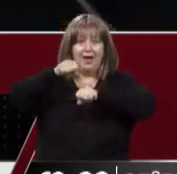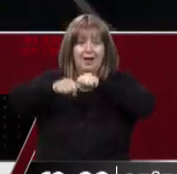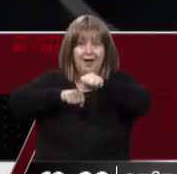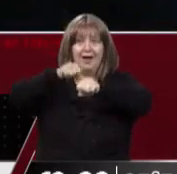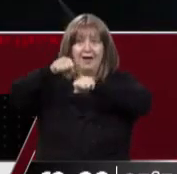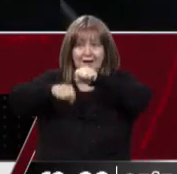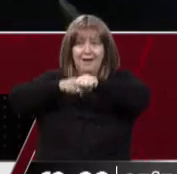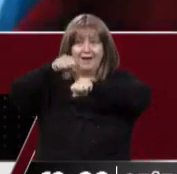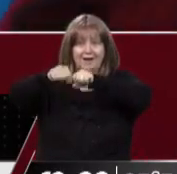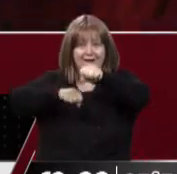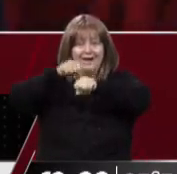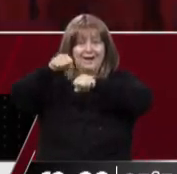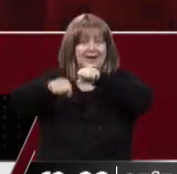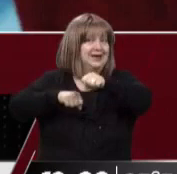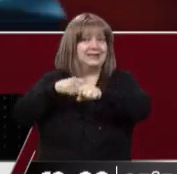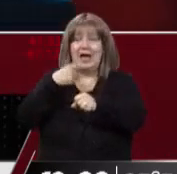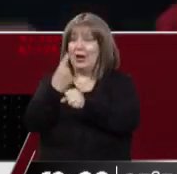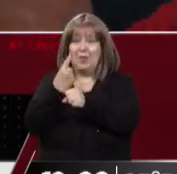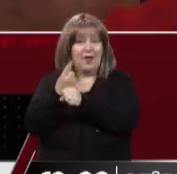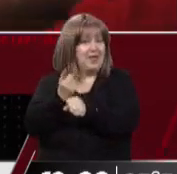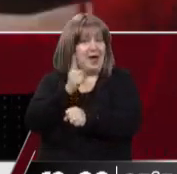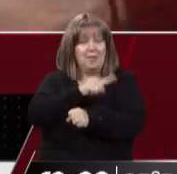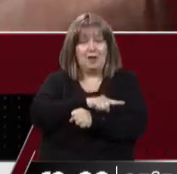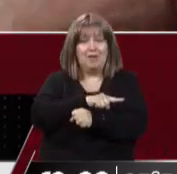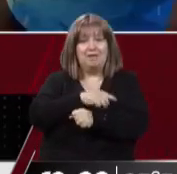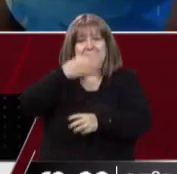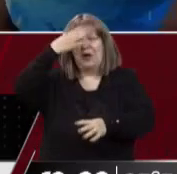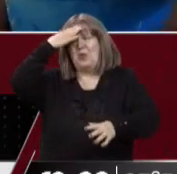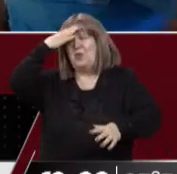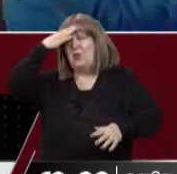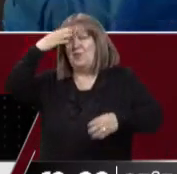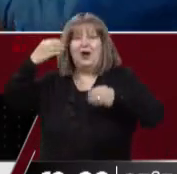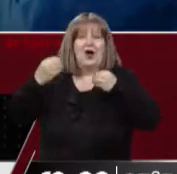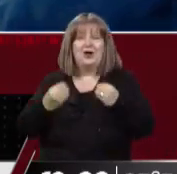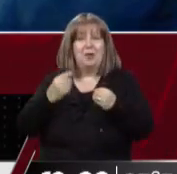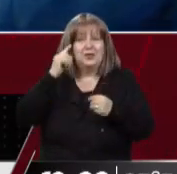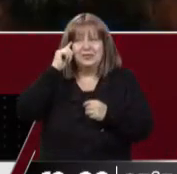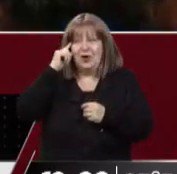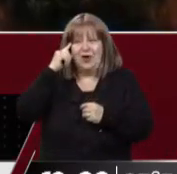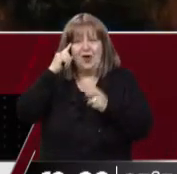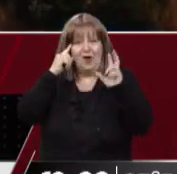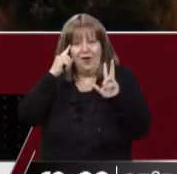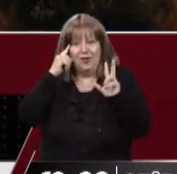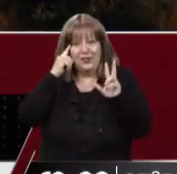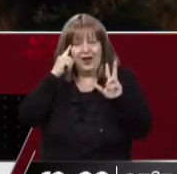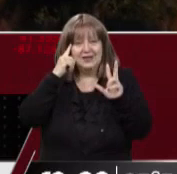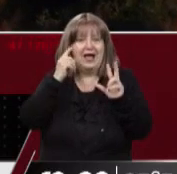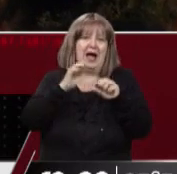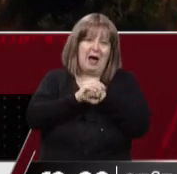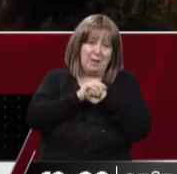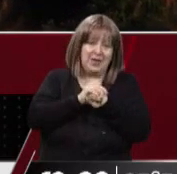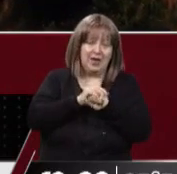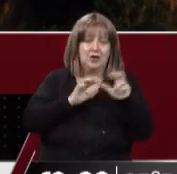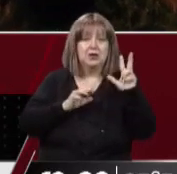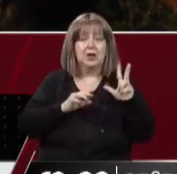vuelta atrás. Ya no hay vuelta atrás. ¿En qué nos metimos? Pero bueno, no, tuvimos parte de muchos